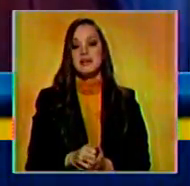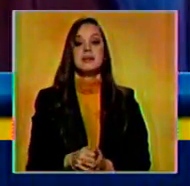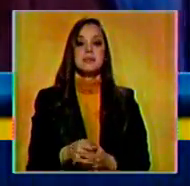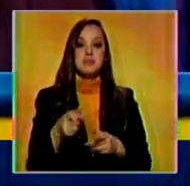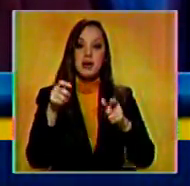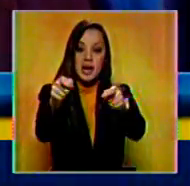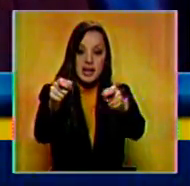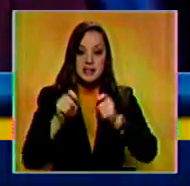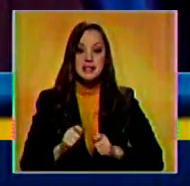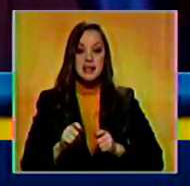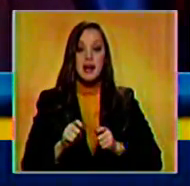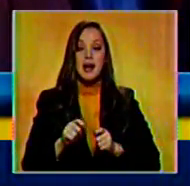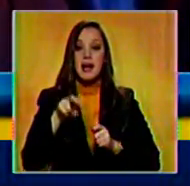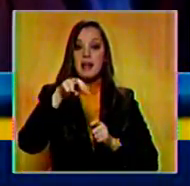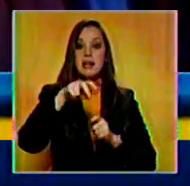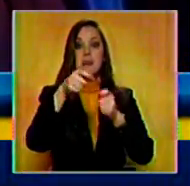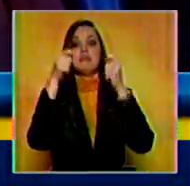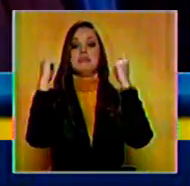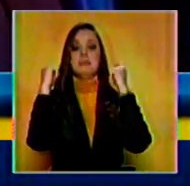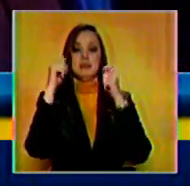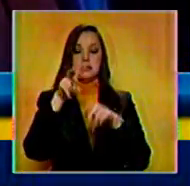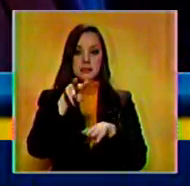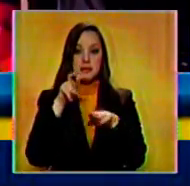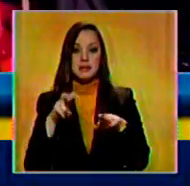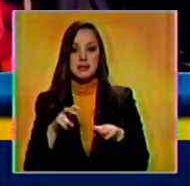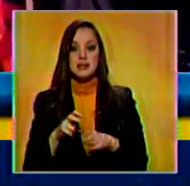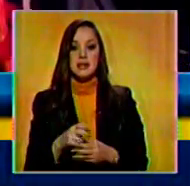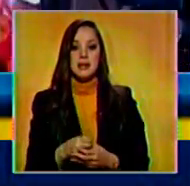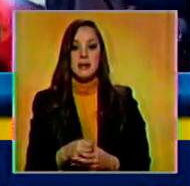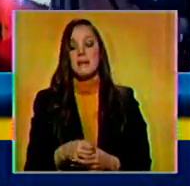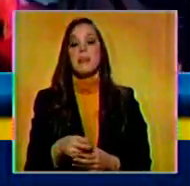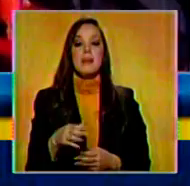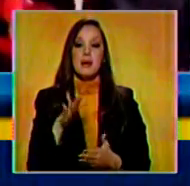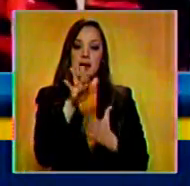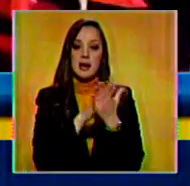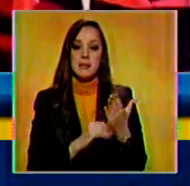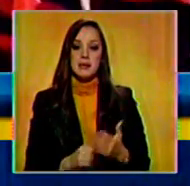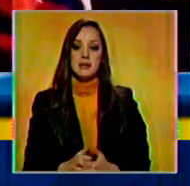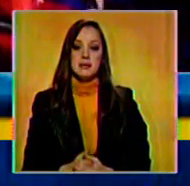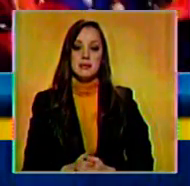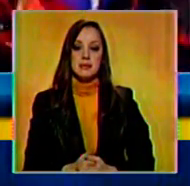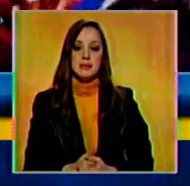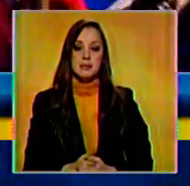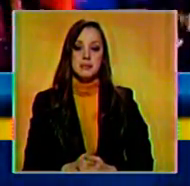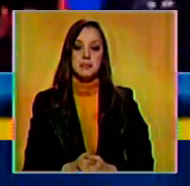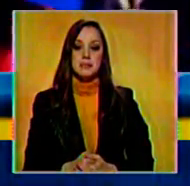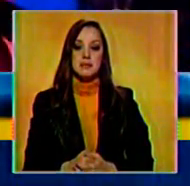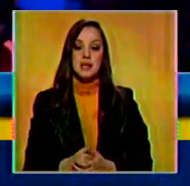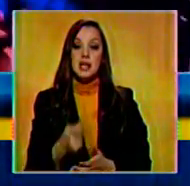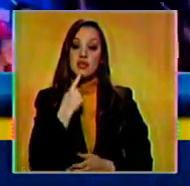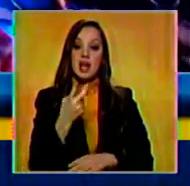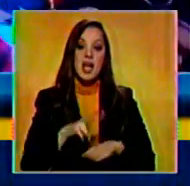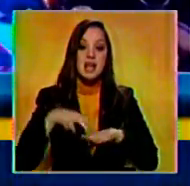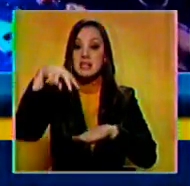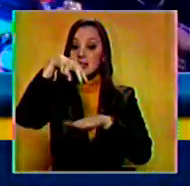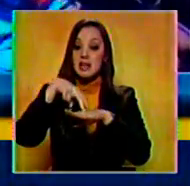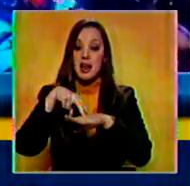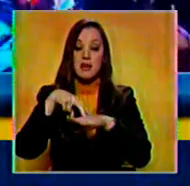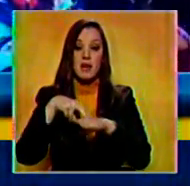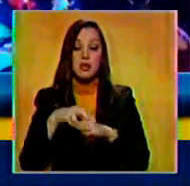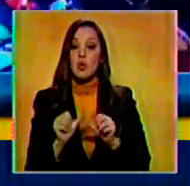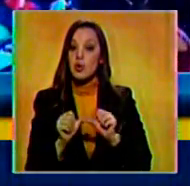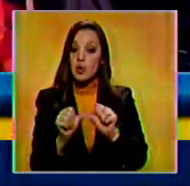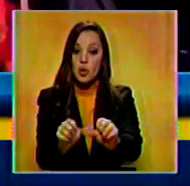en el escenario en medio de sus bailarines, arrastrada por su larga capa negra. Pero se levantó y siguió su coreografía